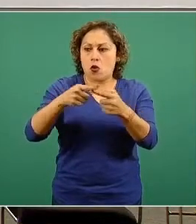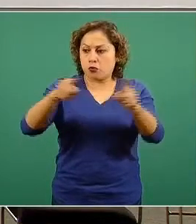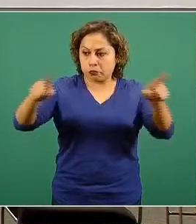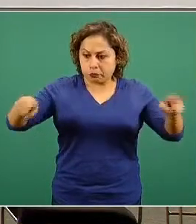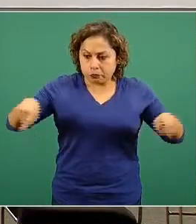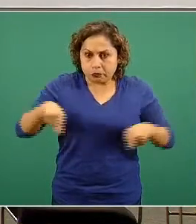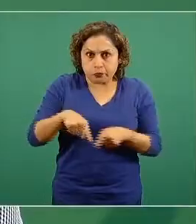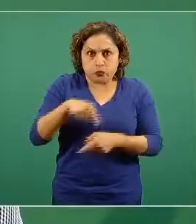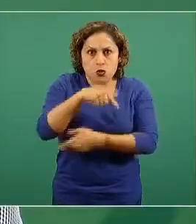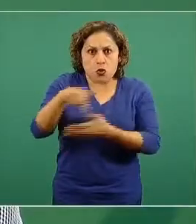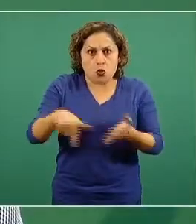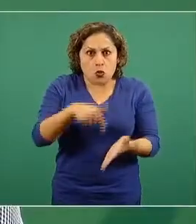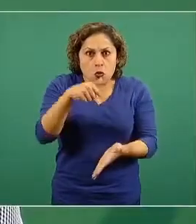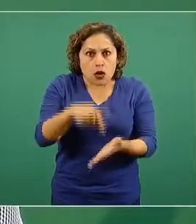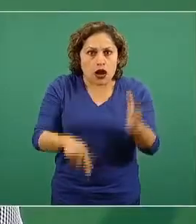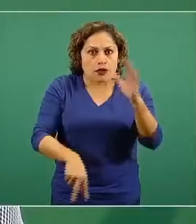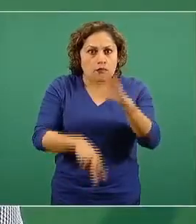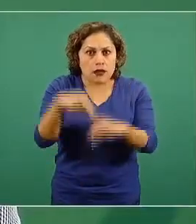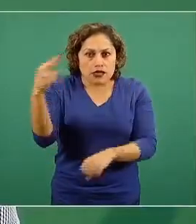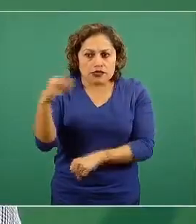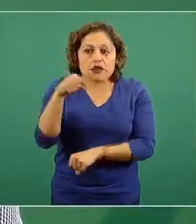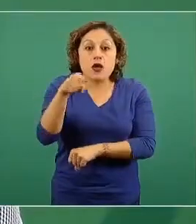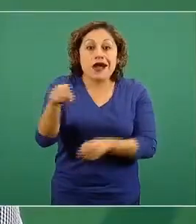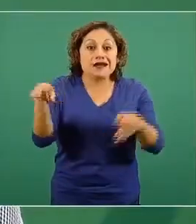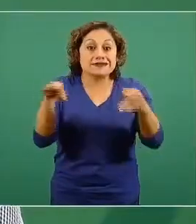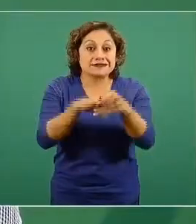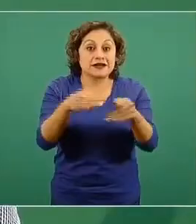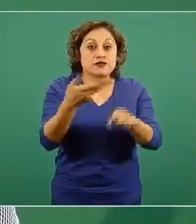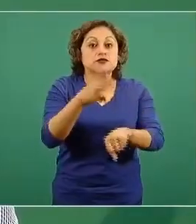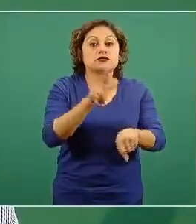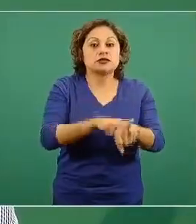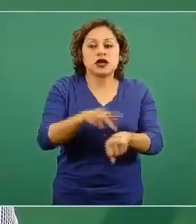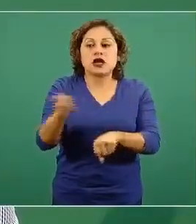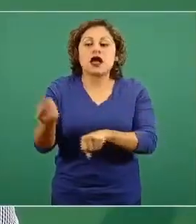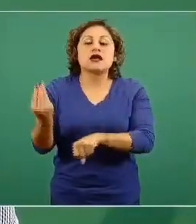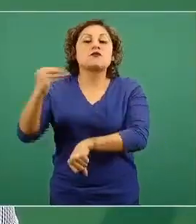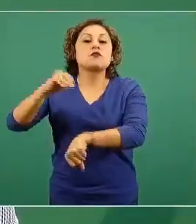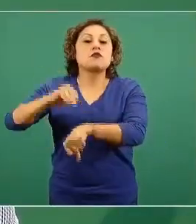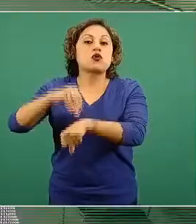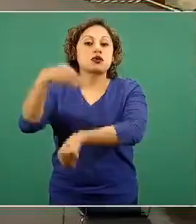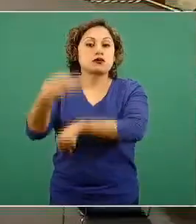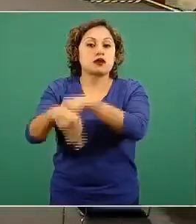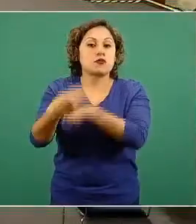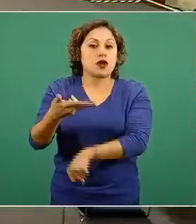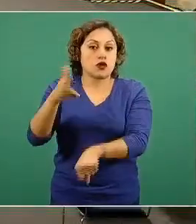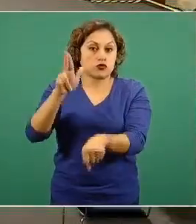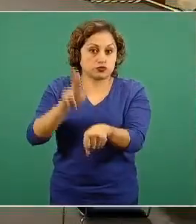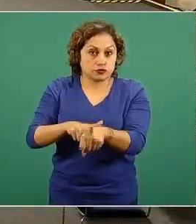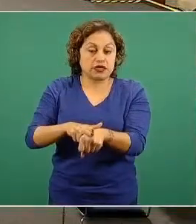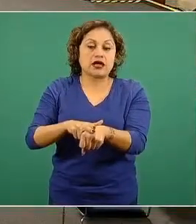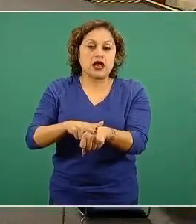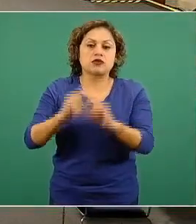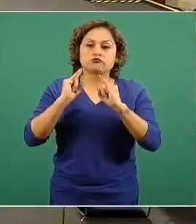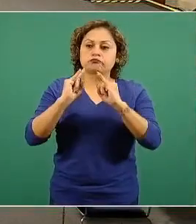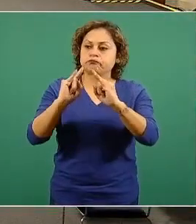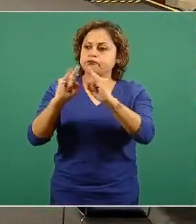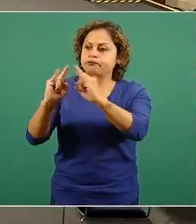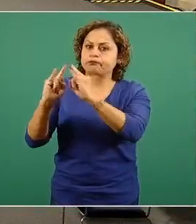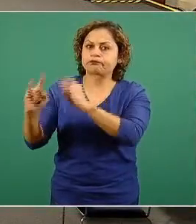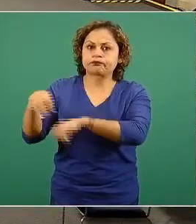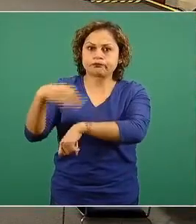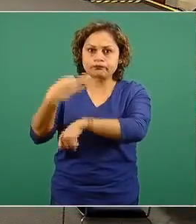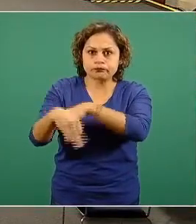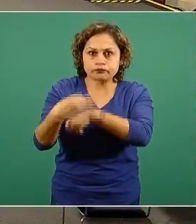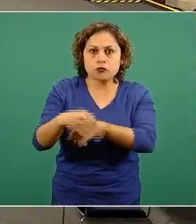que es donde se han implementado estos modelos de camas de hospitalización, que algunas están en carpas especiales, algunas